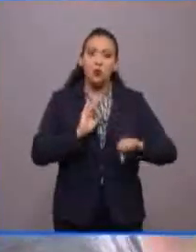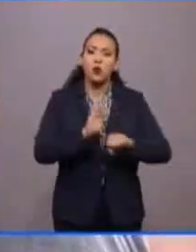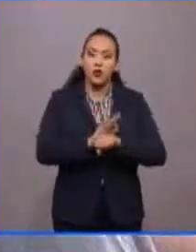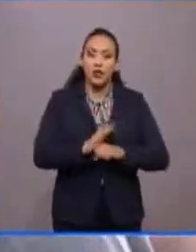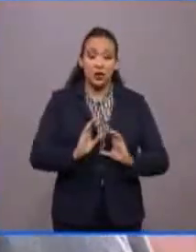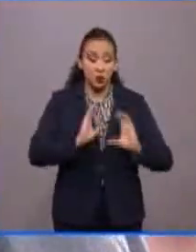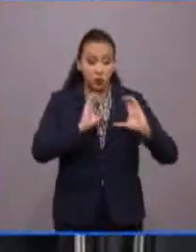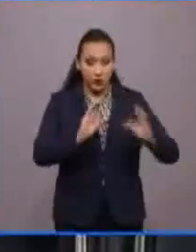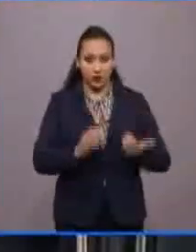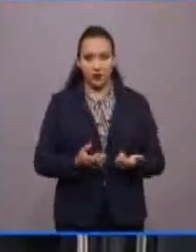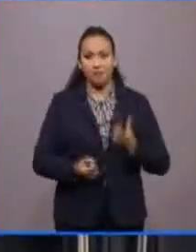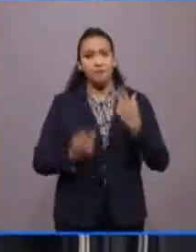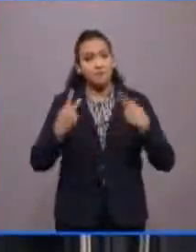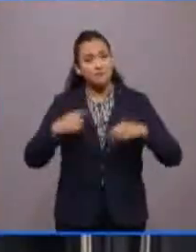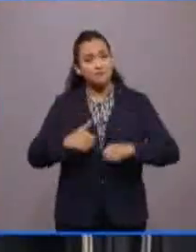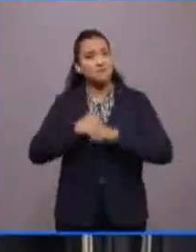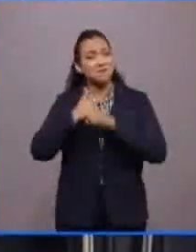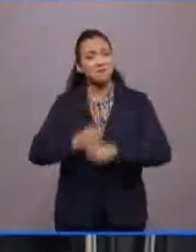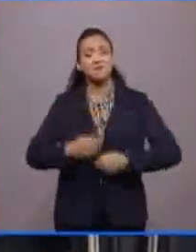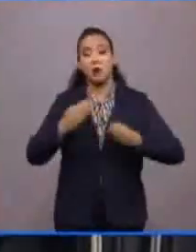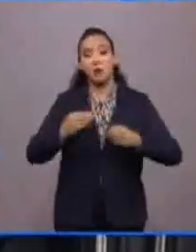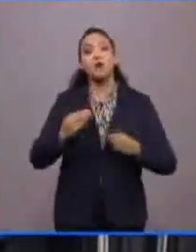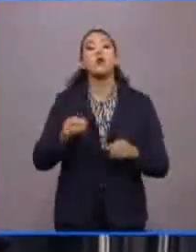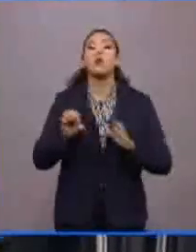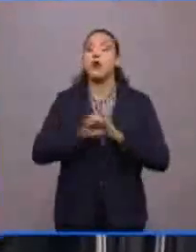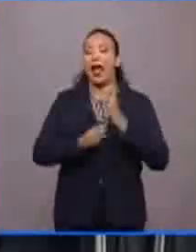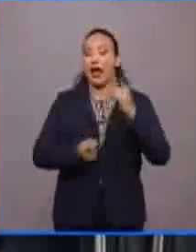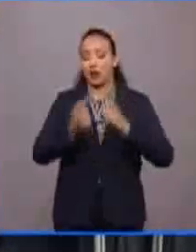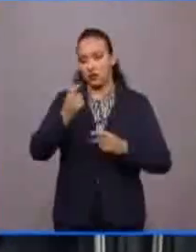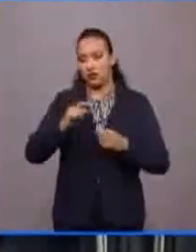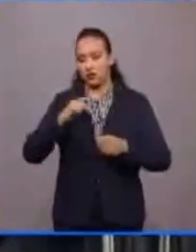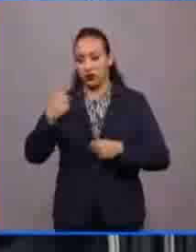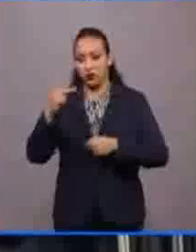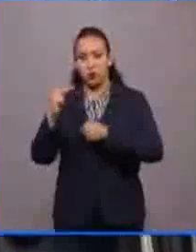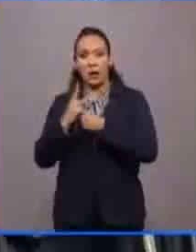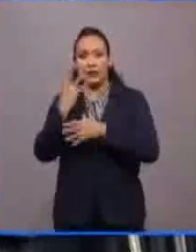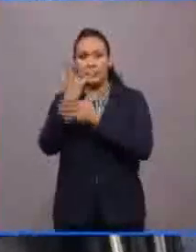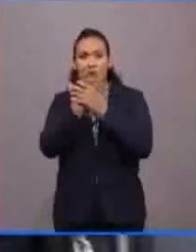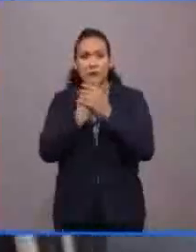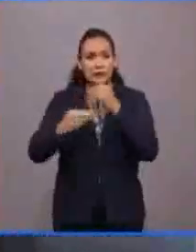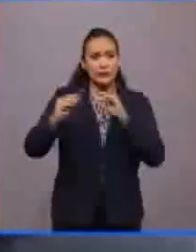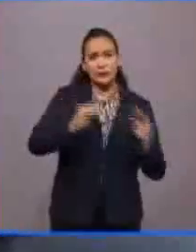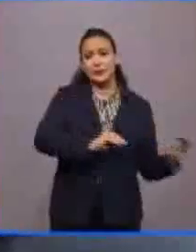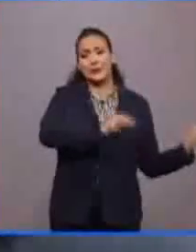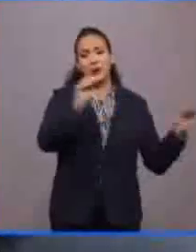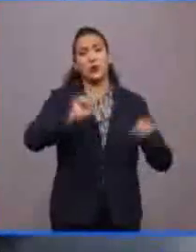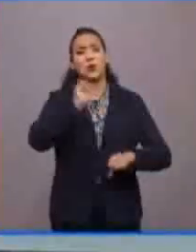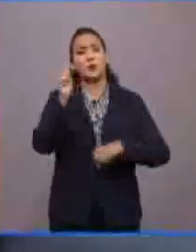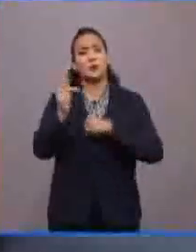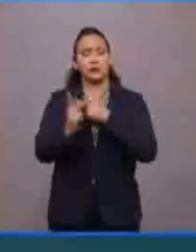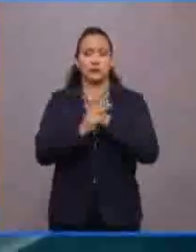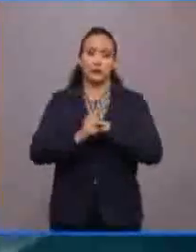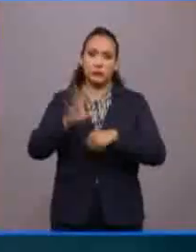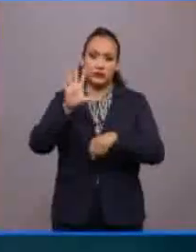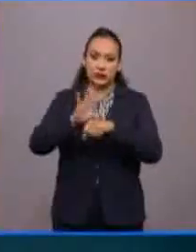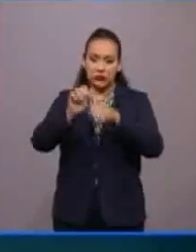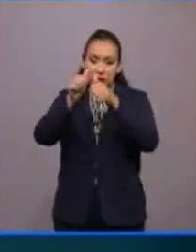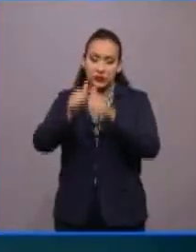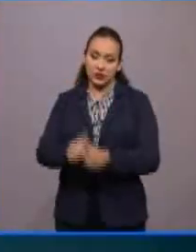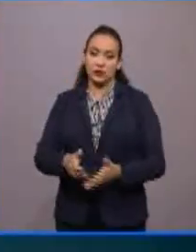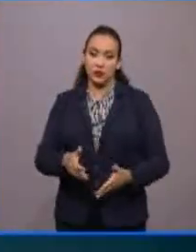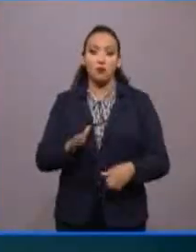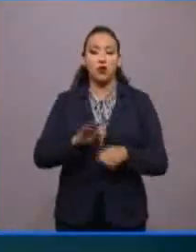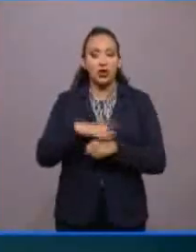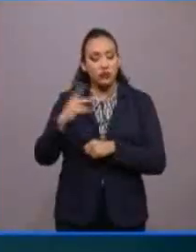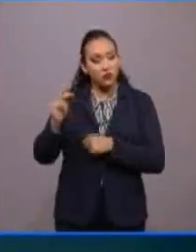a las personas en condición de vulnerabilidad, como son quienes se encuentran en contextos de movilidad, obligados por la situación adversa